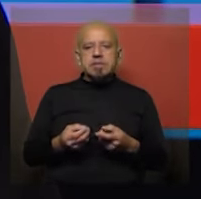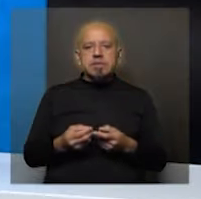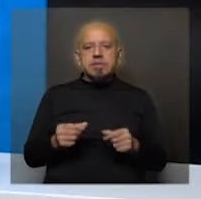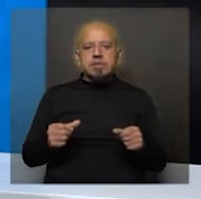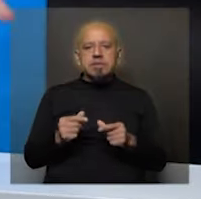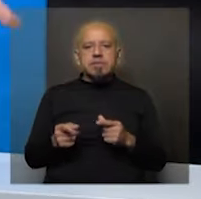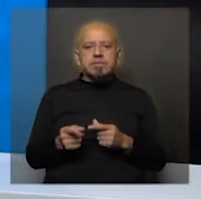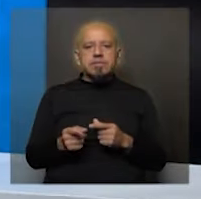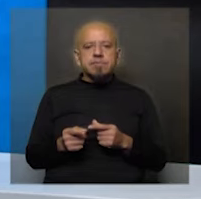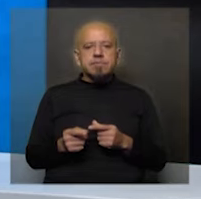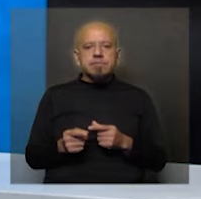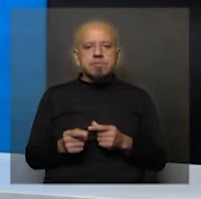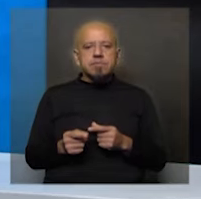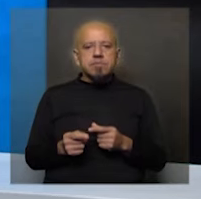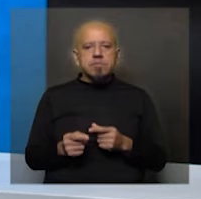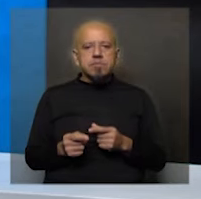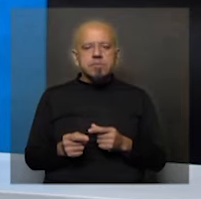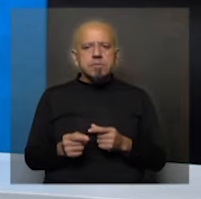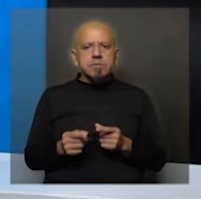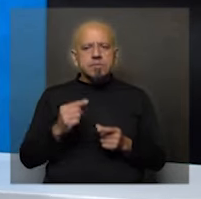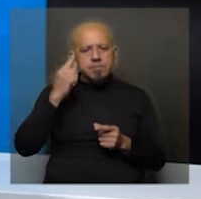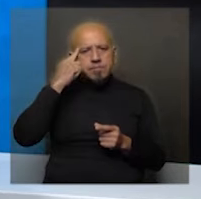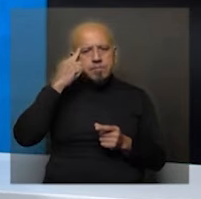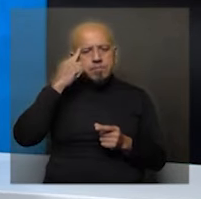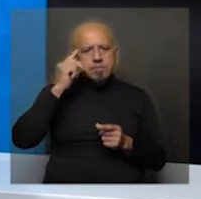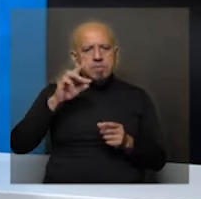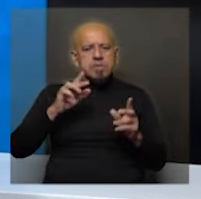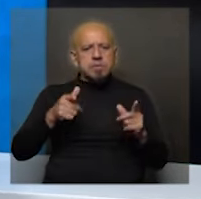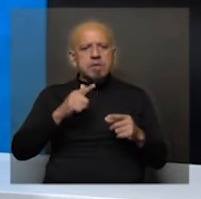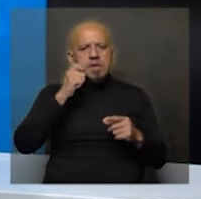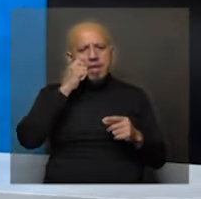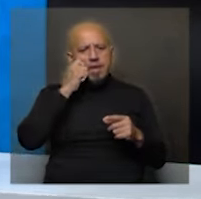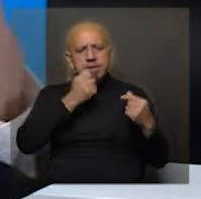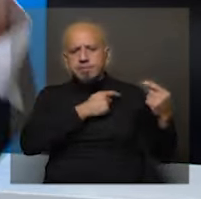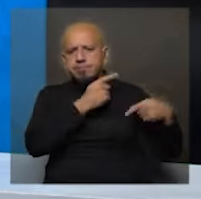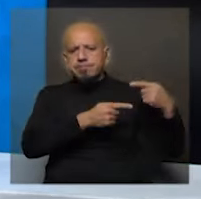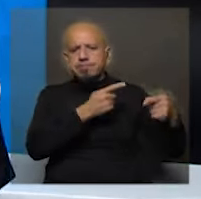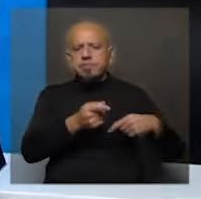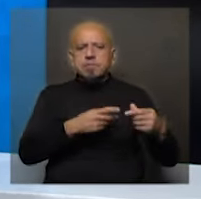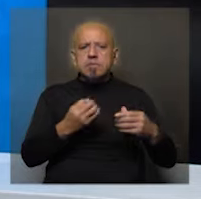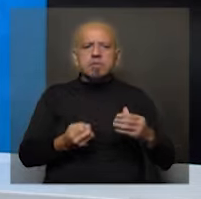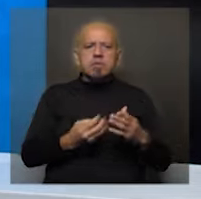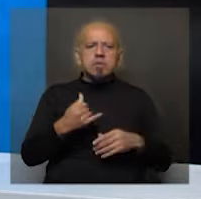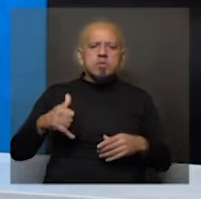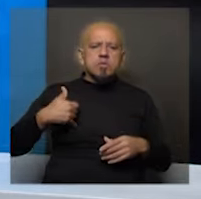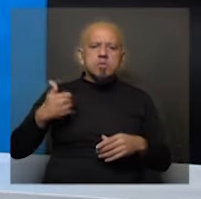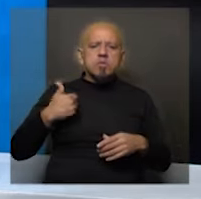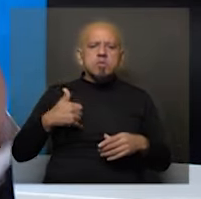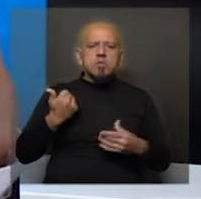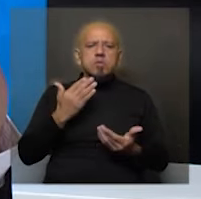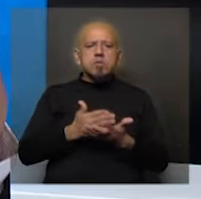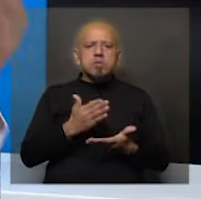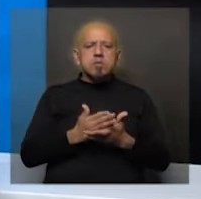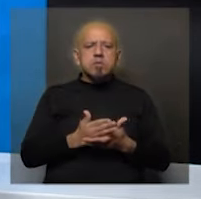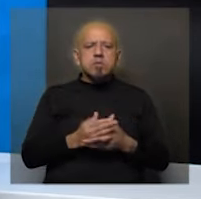considerás que es y también te suma solidad el tema generacional importa ahí impacta digamos que las nuevas generaciones ya sea en el derecho a nivel